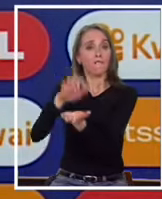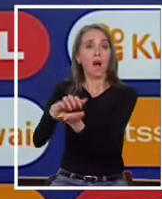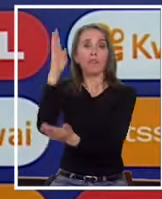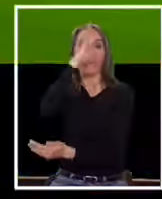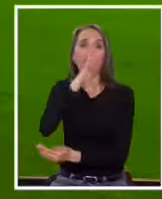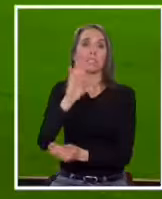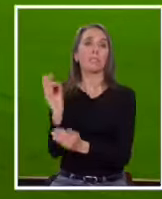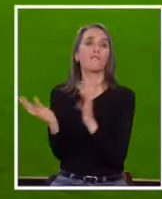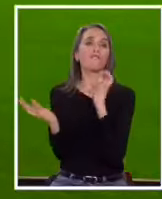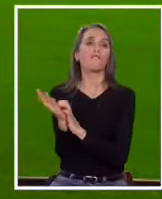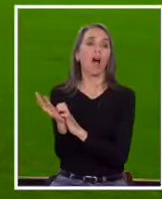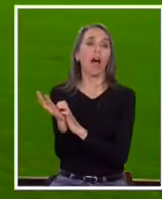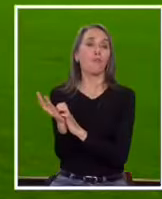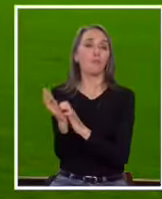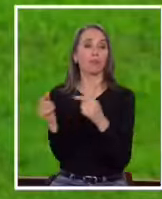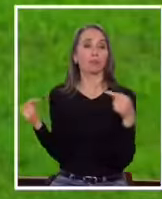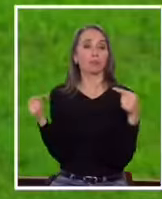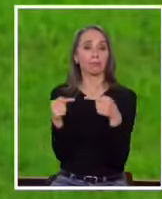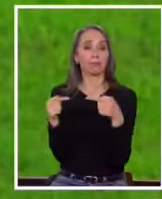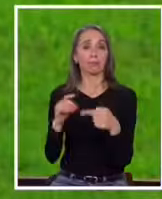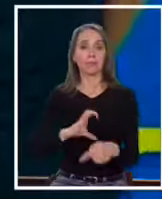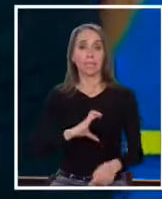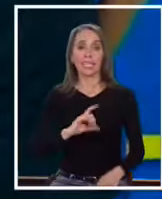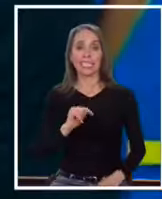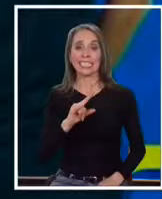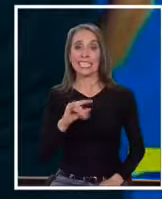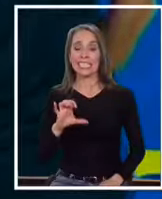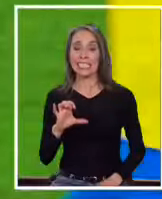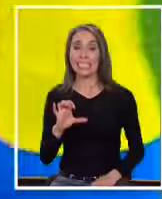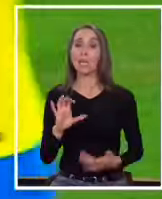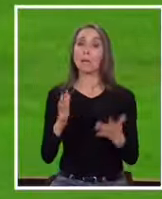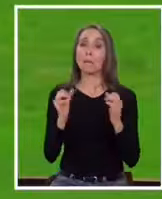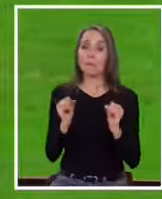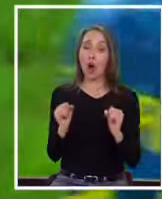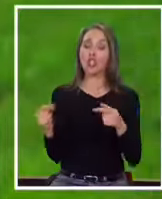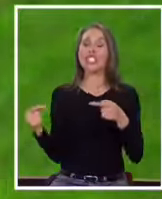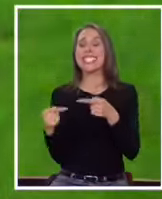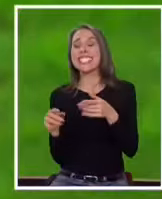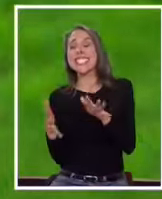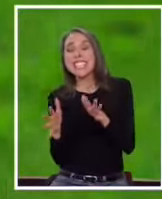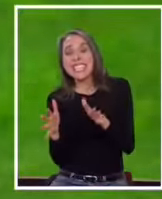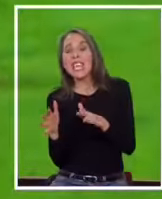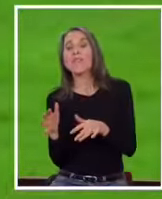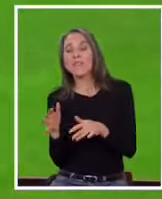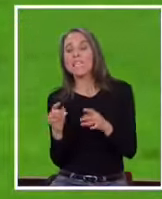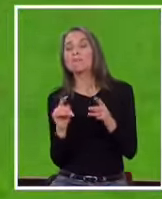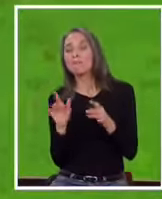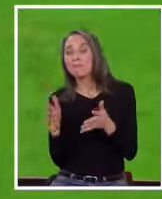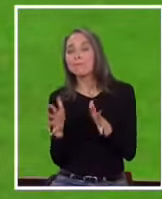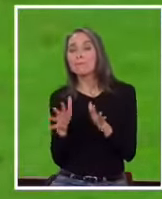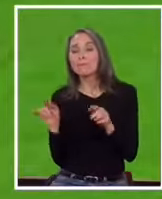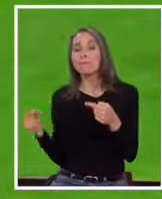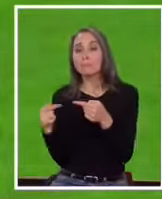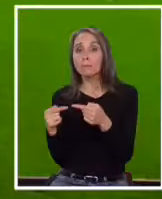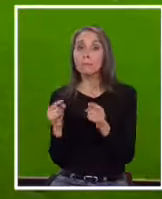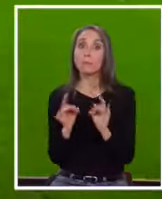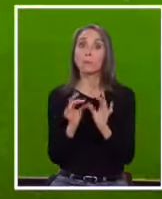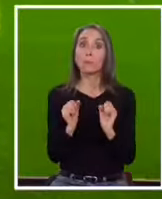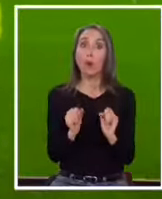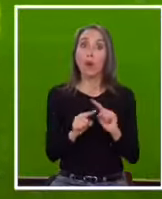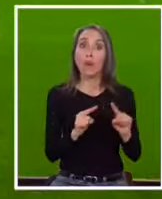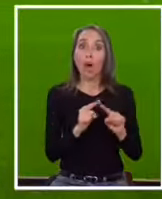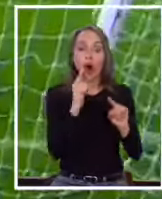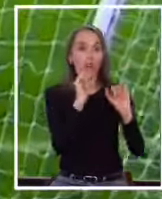lo es. Medirse ante el equipo de Tite es una de las probabilidades, la más cercana por cierto, pero también se pueden dar